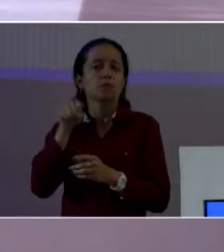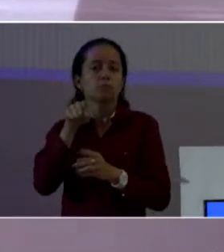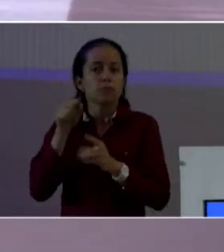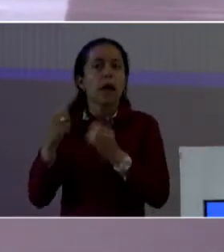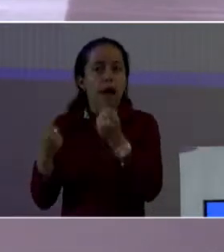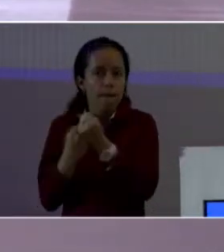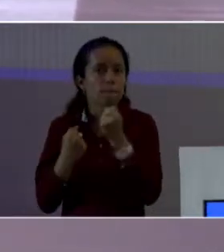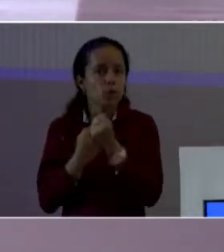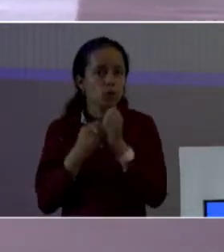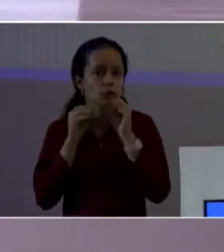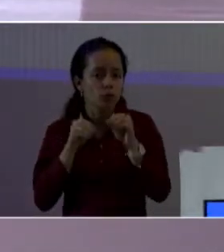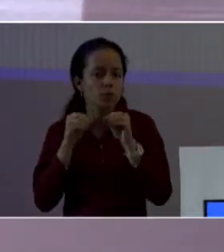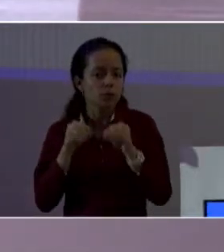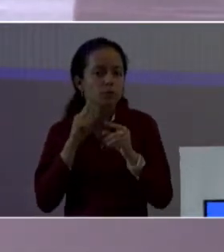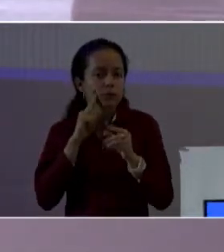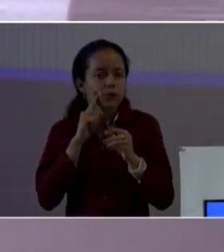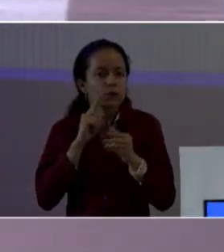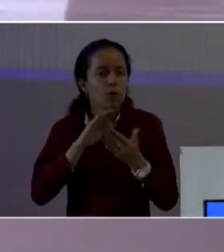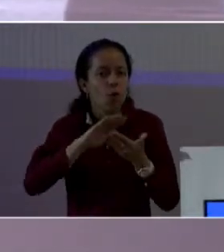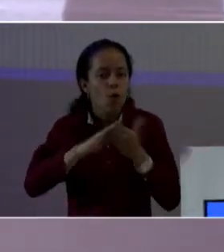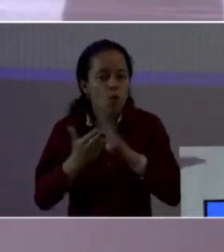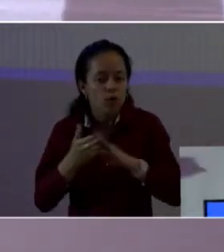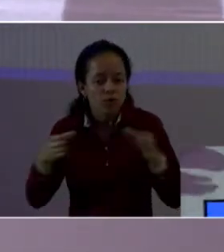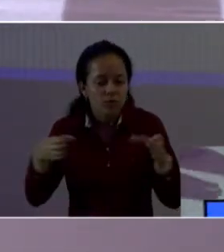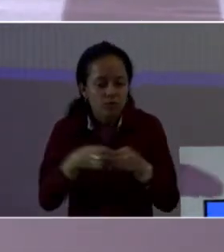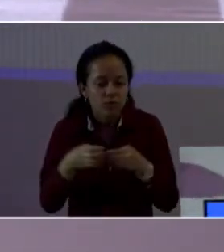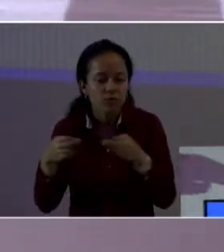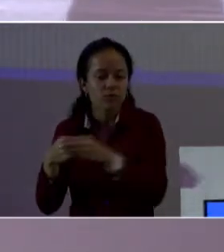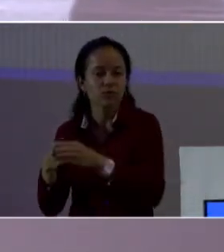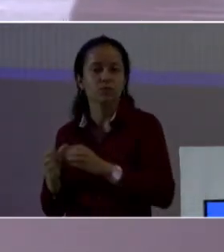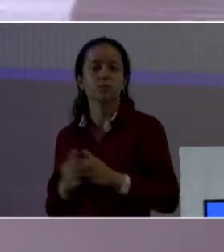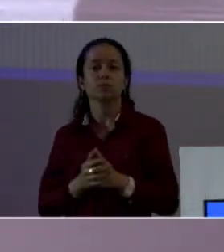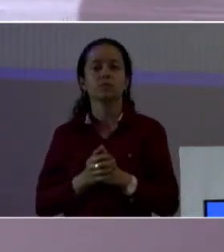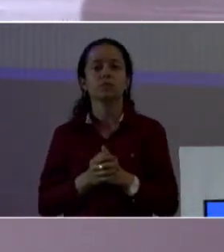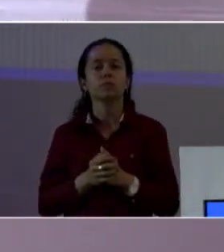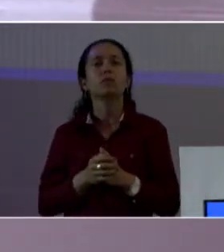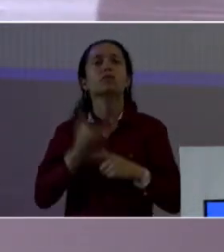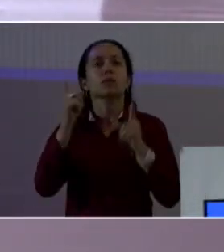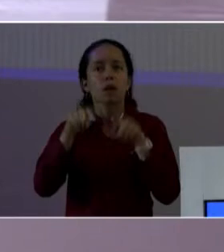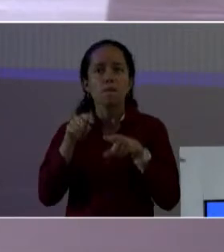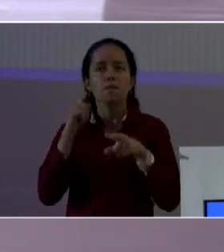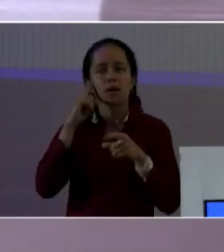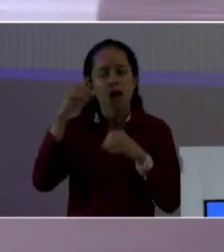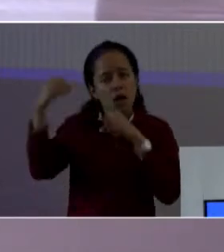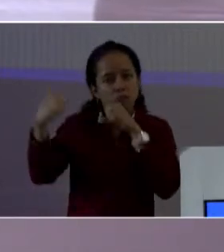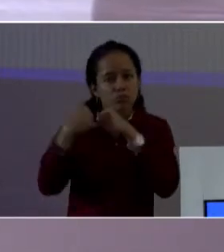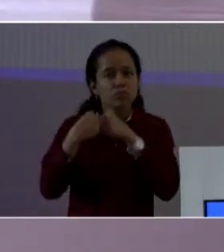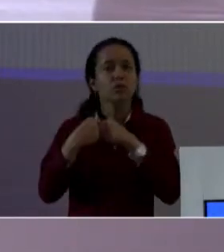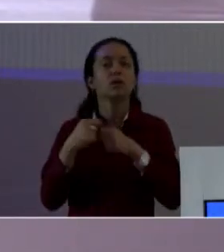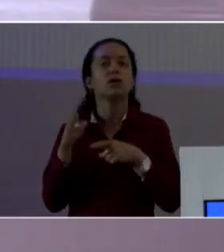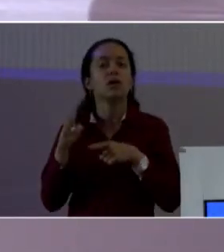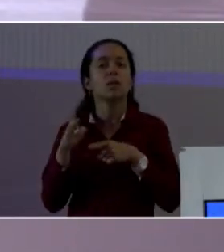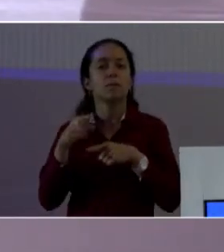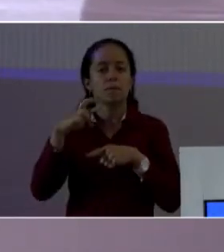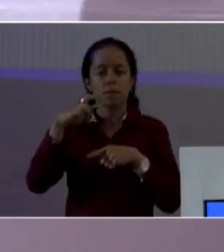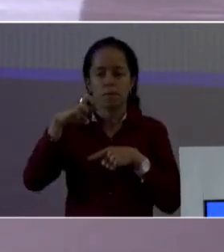formación hacia las líneas comunitarias de las personas y las comunidades. Tenemos una alianza muy bonita con la Fundación